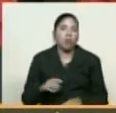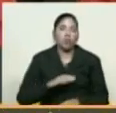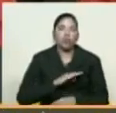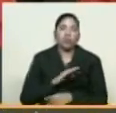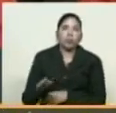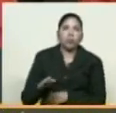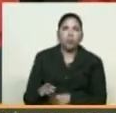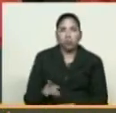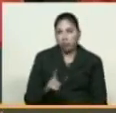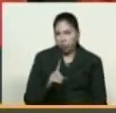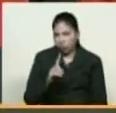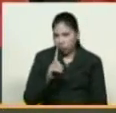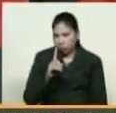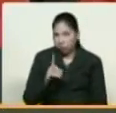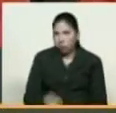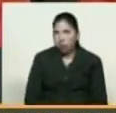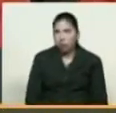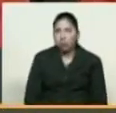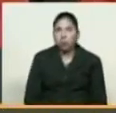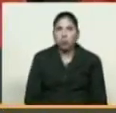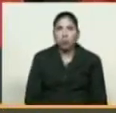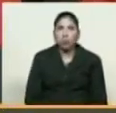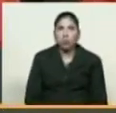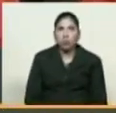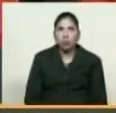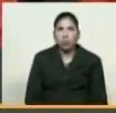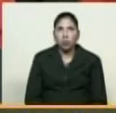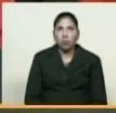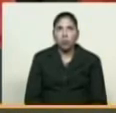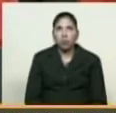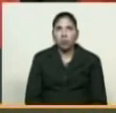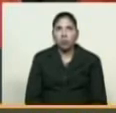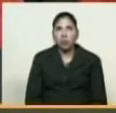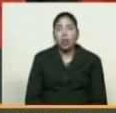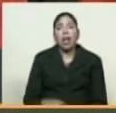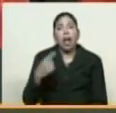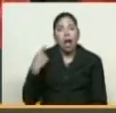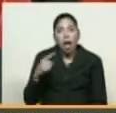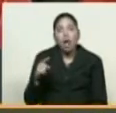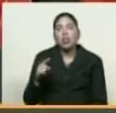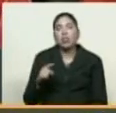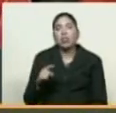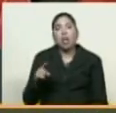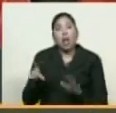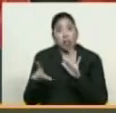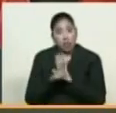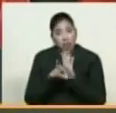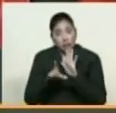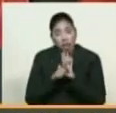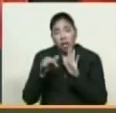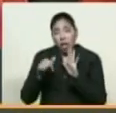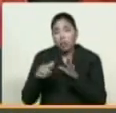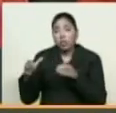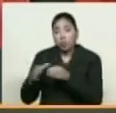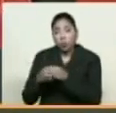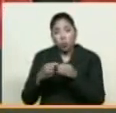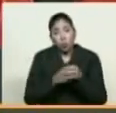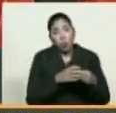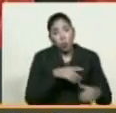soy, tengo una agrupación política y con ella hago lo que quiero. No hay hasta una ley de partidos políticos en Venezuela que debe